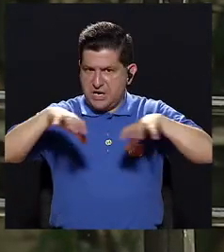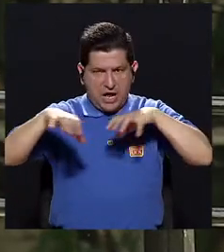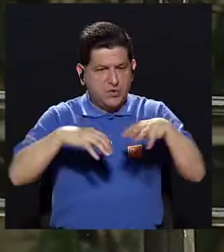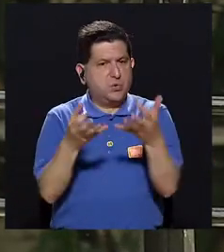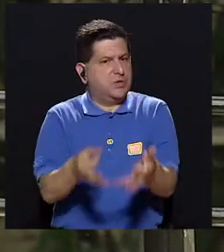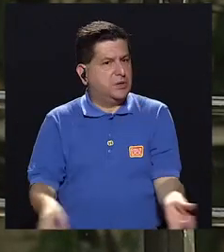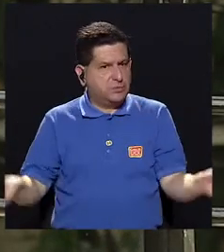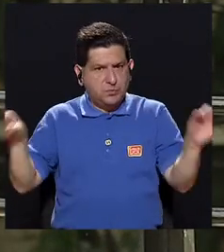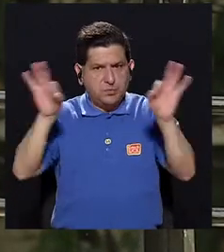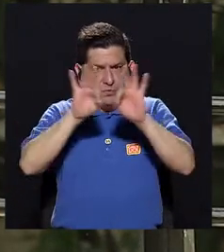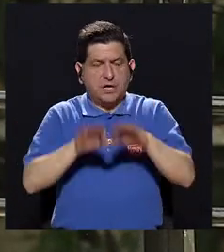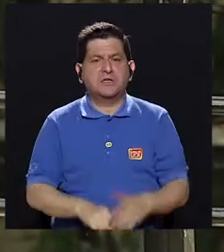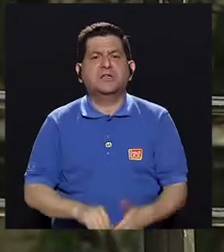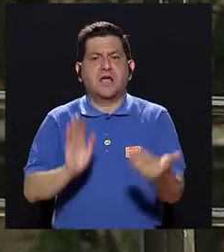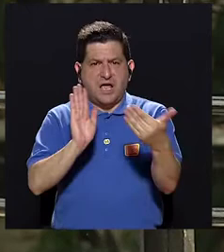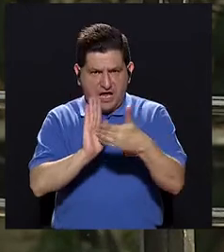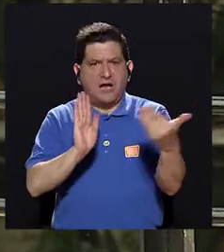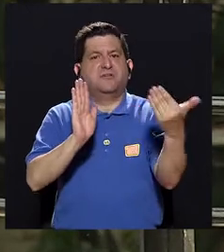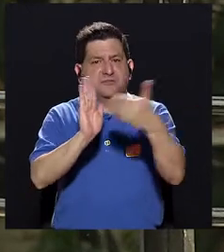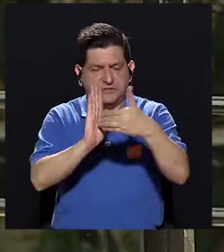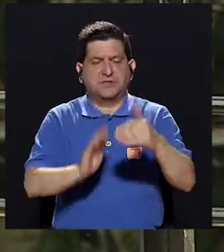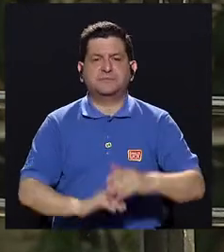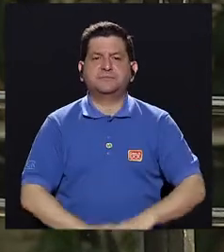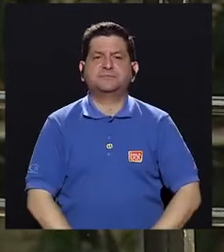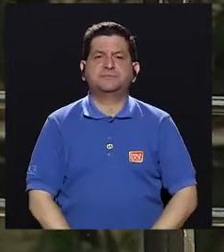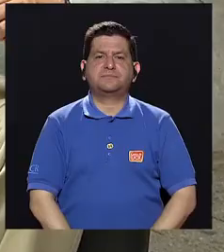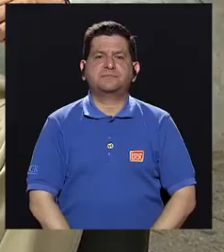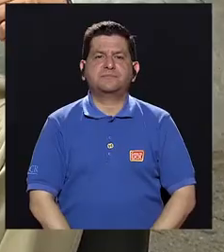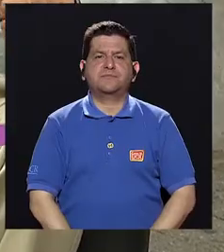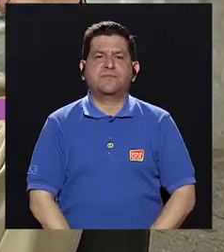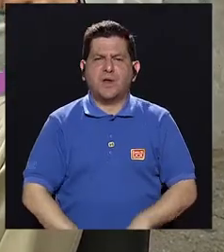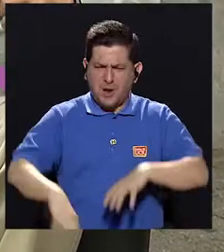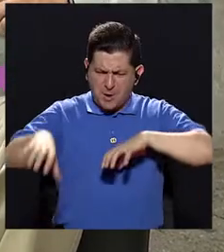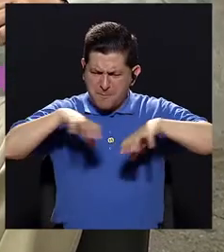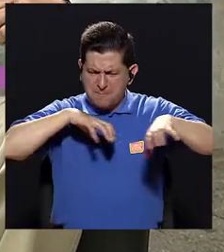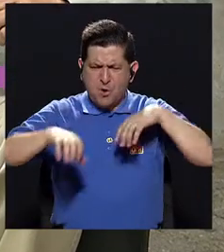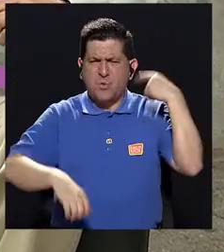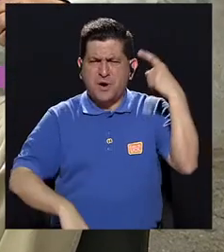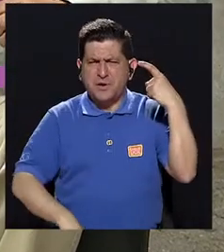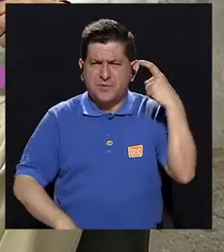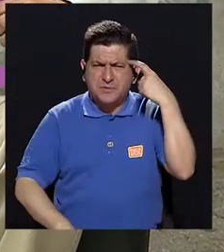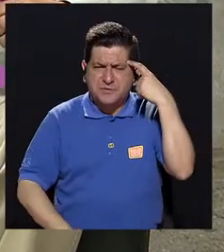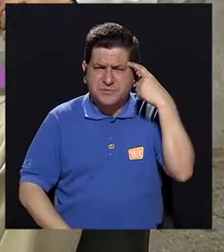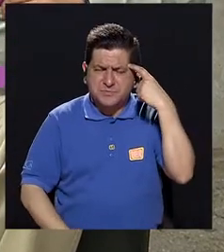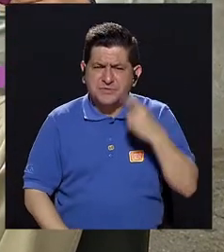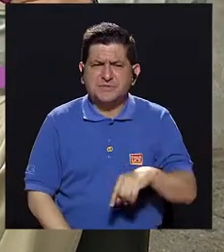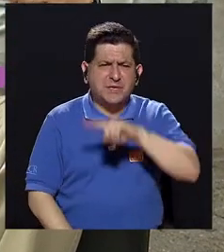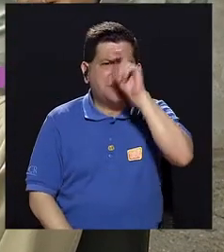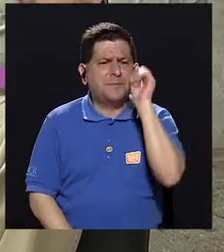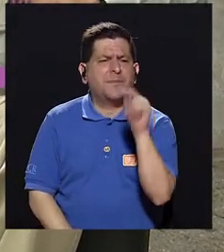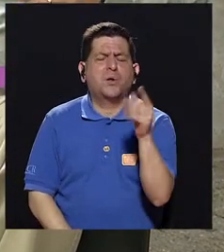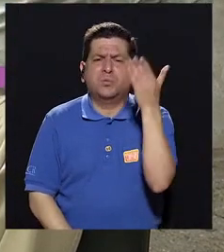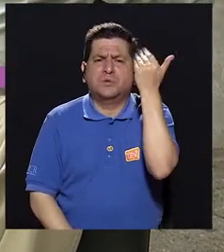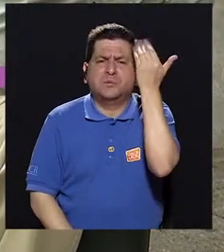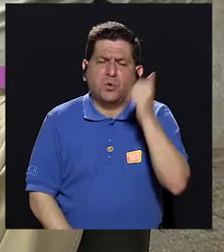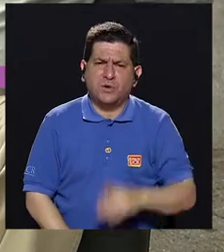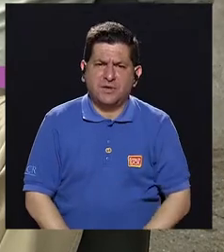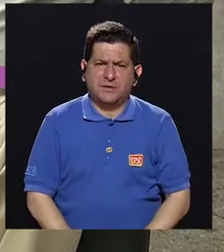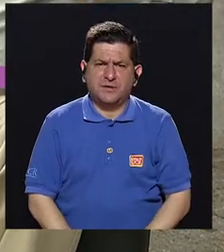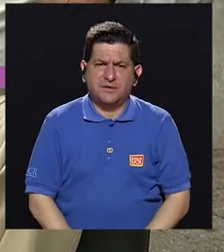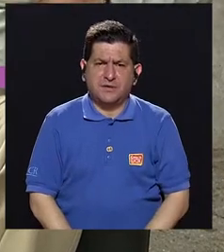tienen es tan grande que les va a empezar a afectar de alguna manera. ¿Por qué movernos? Es la pregunta. Entonces, ¿qué pasa si